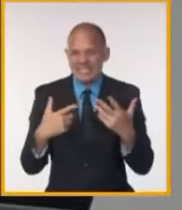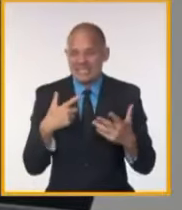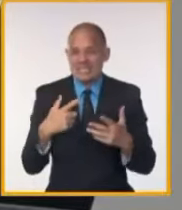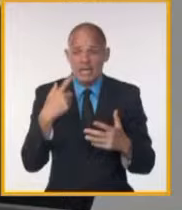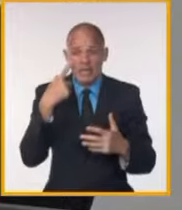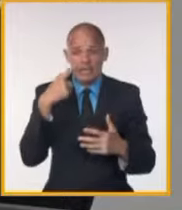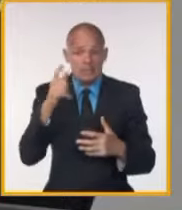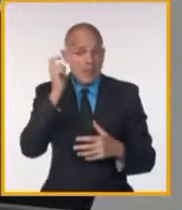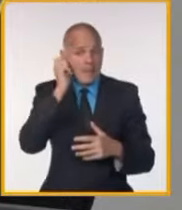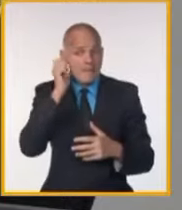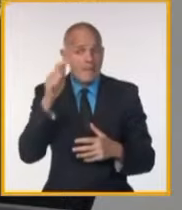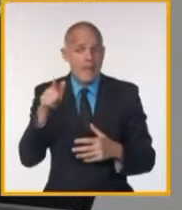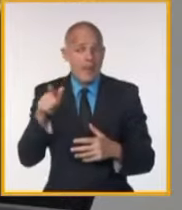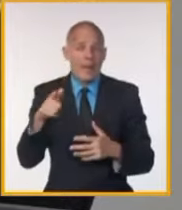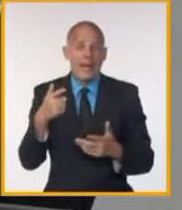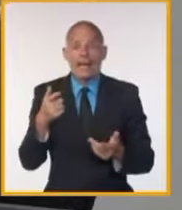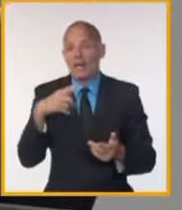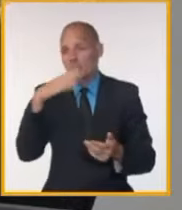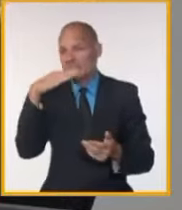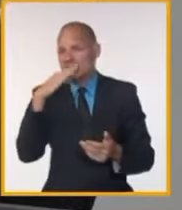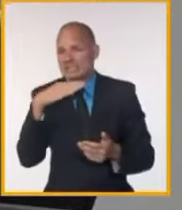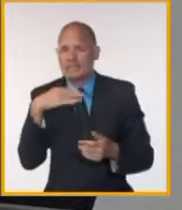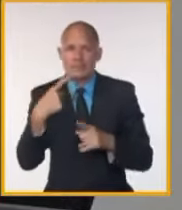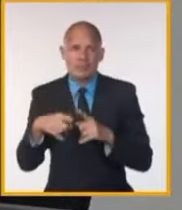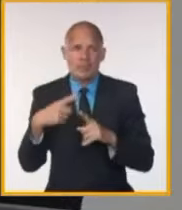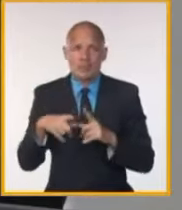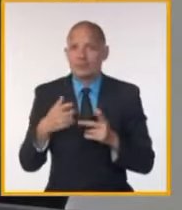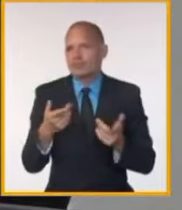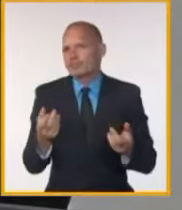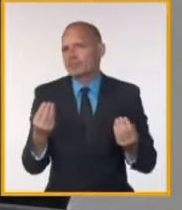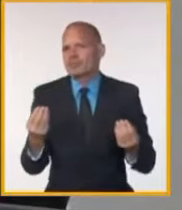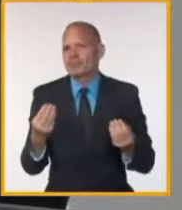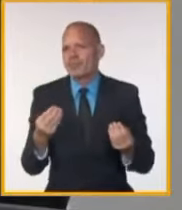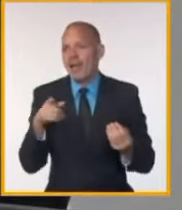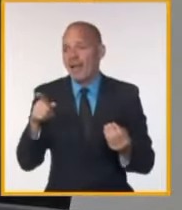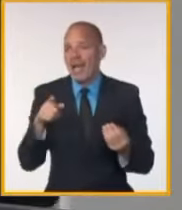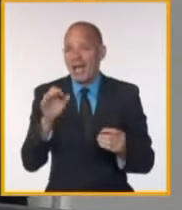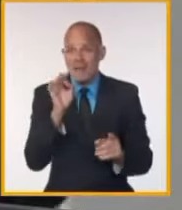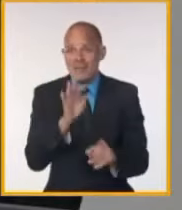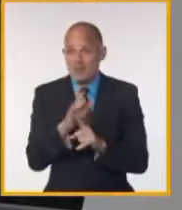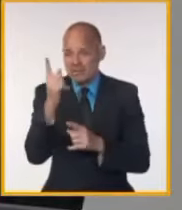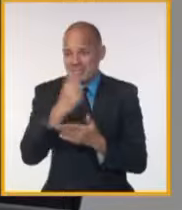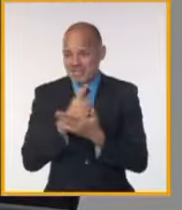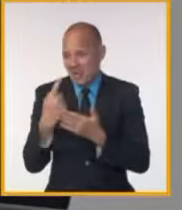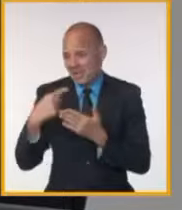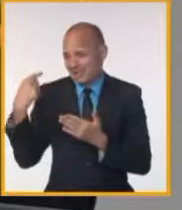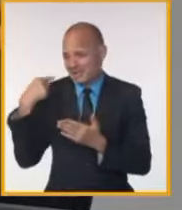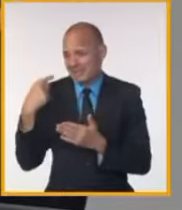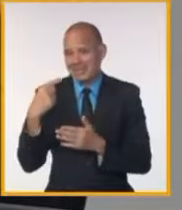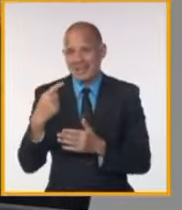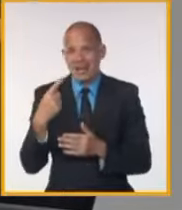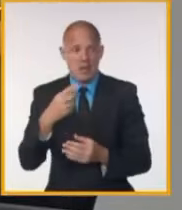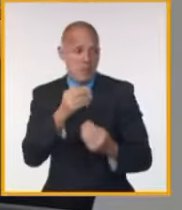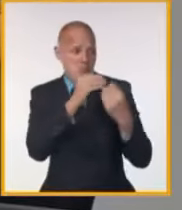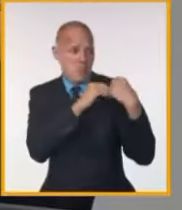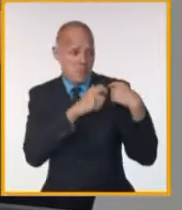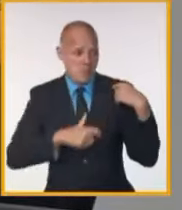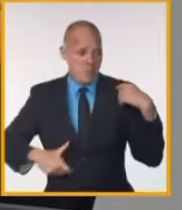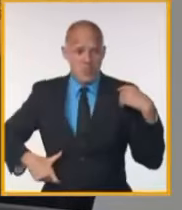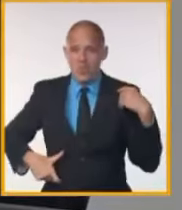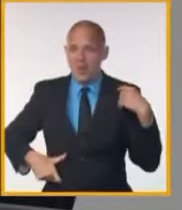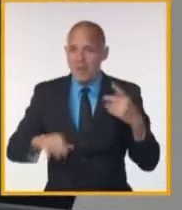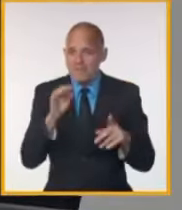antidemocrática Y todavía no tiene ni una semana de Gobierno ya le están acusando de abuso de poder y todavía no ha hecho